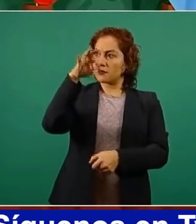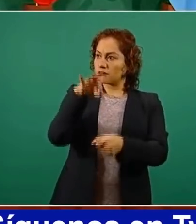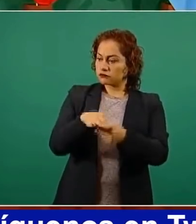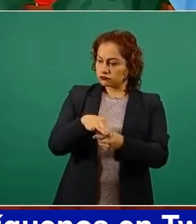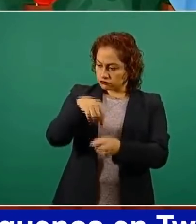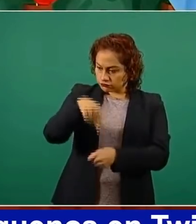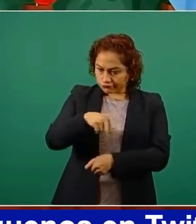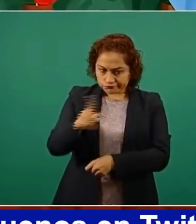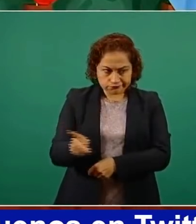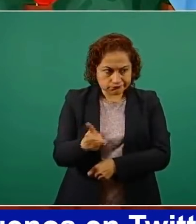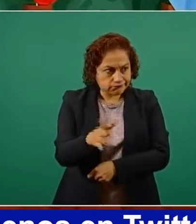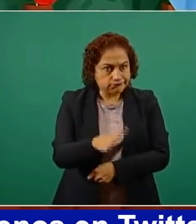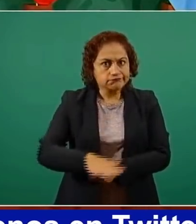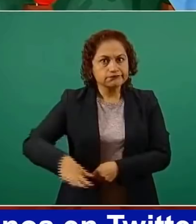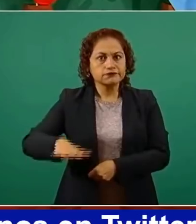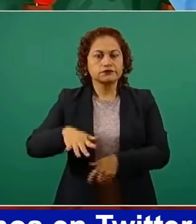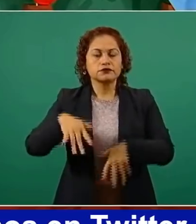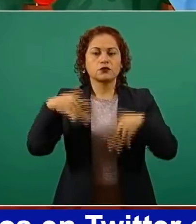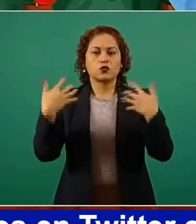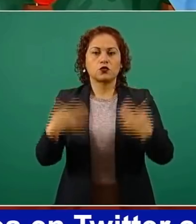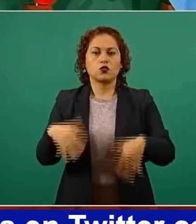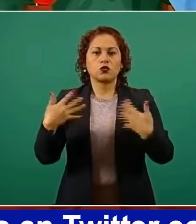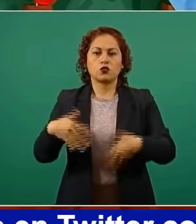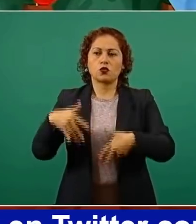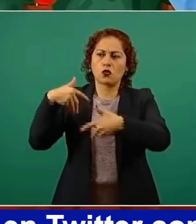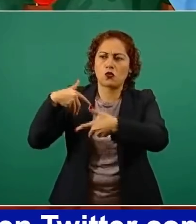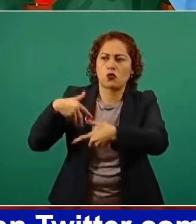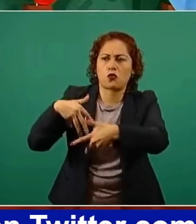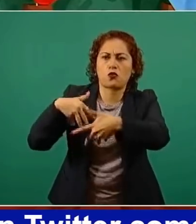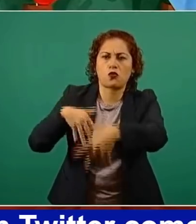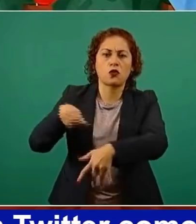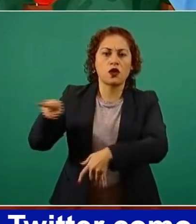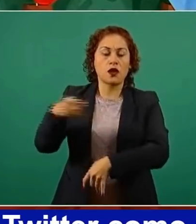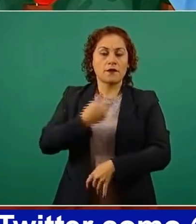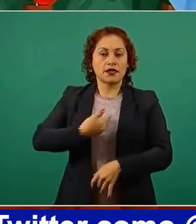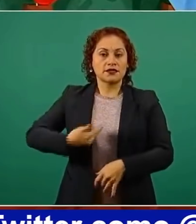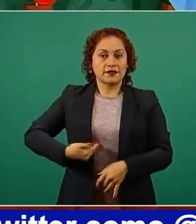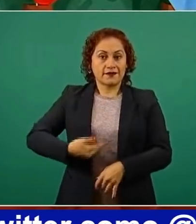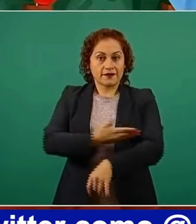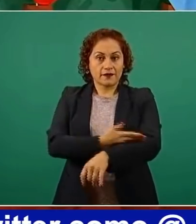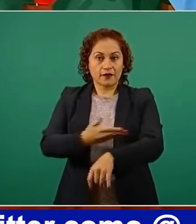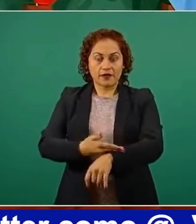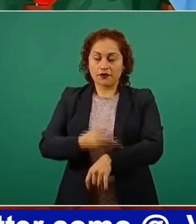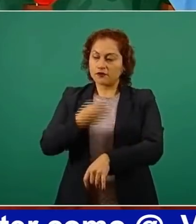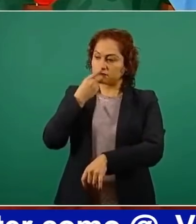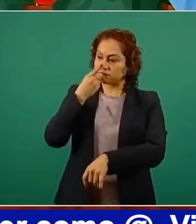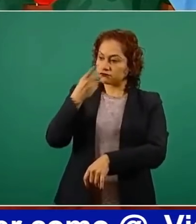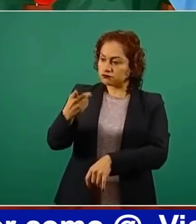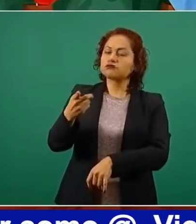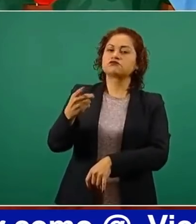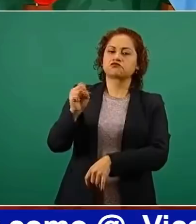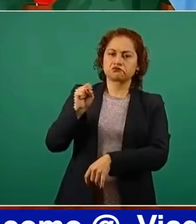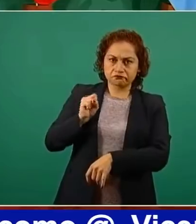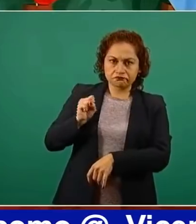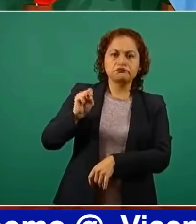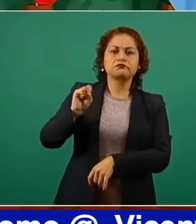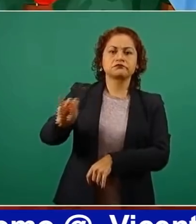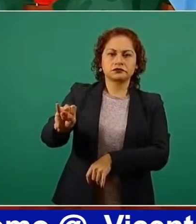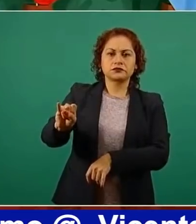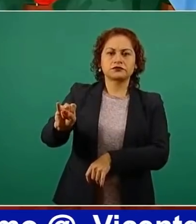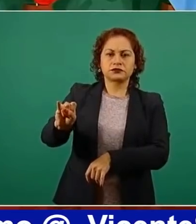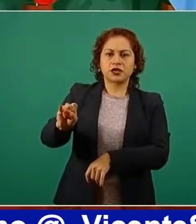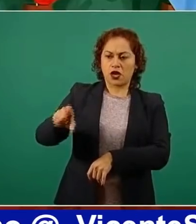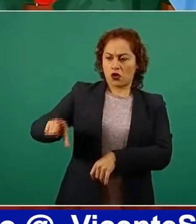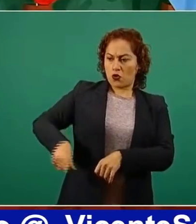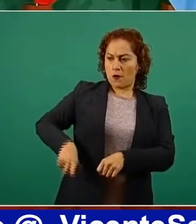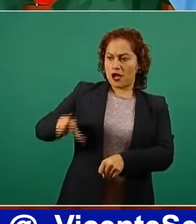elecciones. Y en respuesta frente a la multitud, Madero le ofrece que también serán libres las de